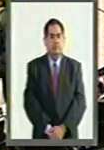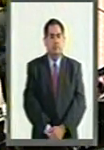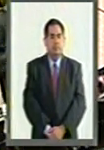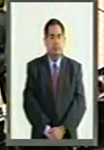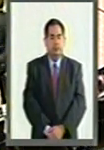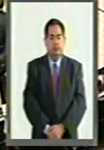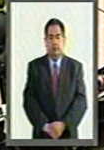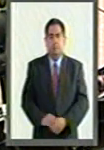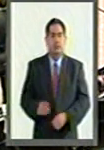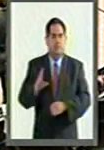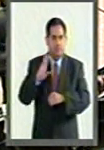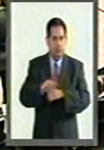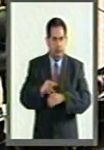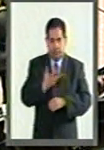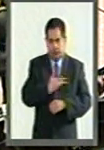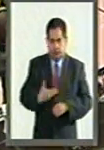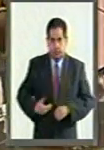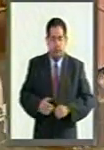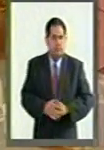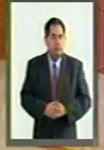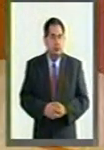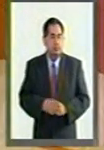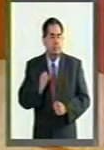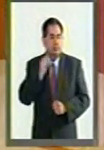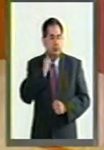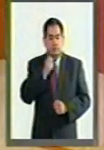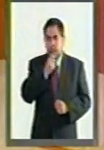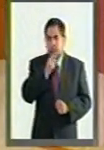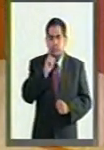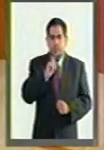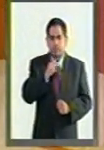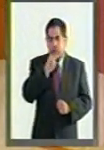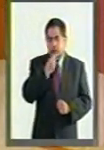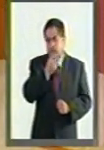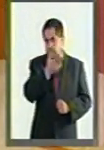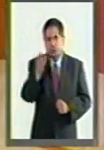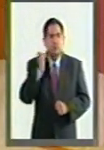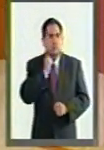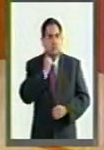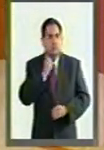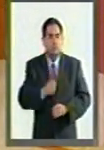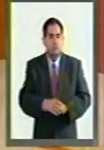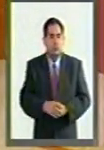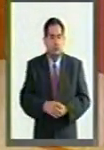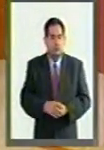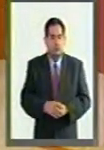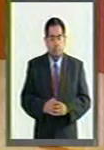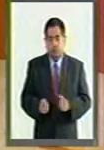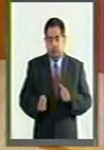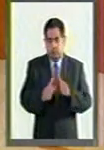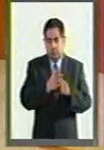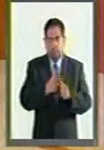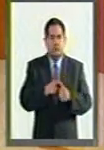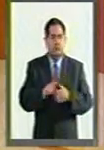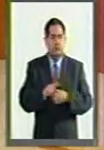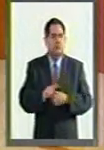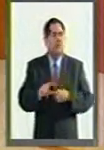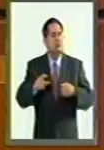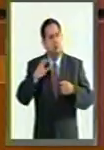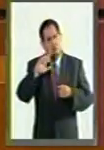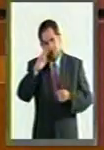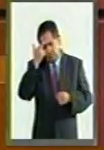Con su venia, señor presidente, señoras senadoras, señores senadores, quiero empezar mi intervención